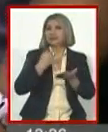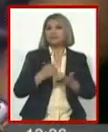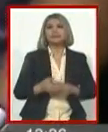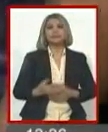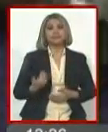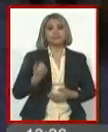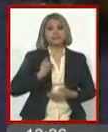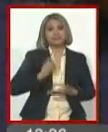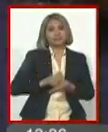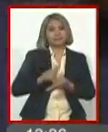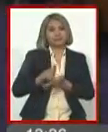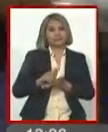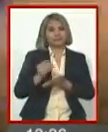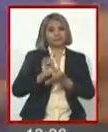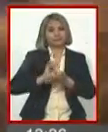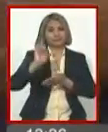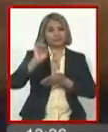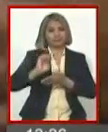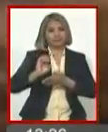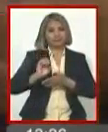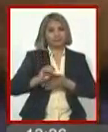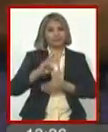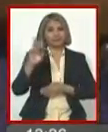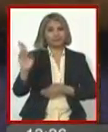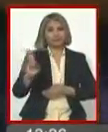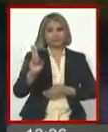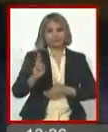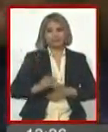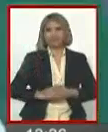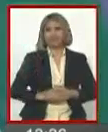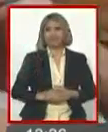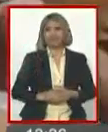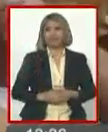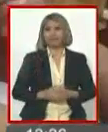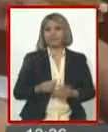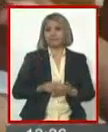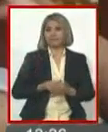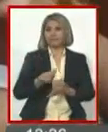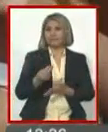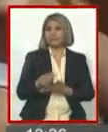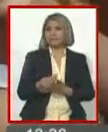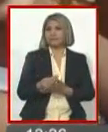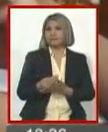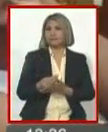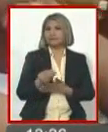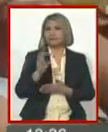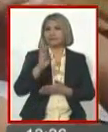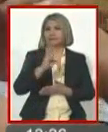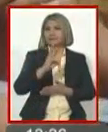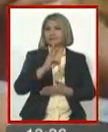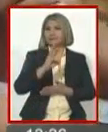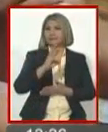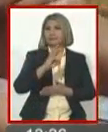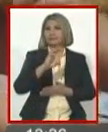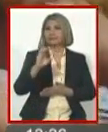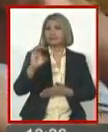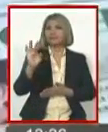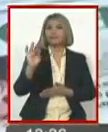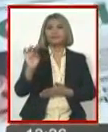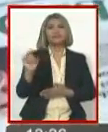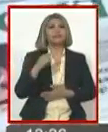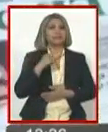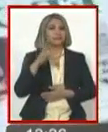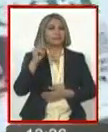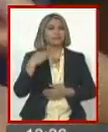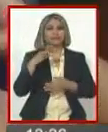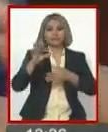esta que yo compré en enero, que también la estoy usando. Esta la compré en 680 pesos, pero es totalmente diferente.